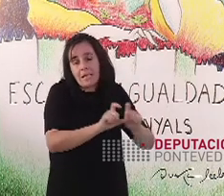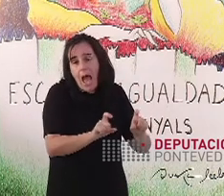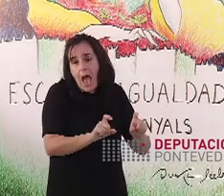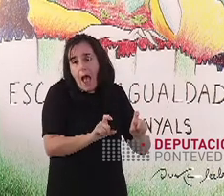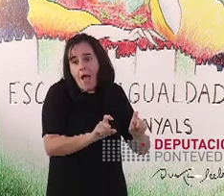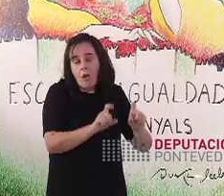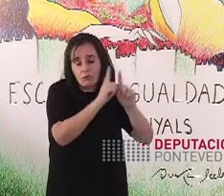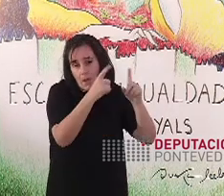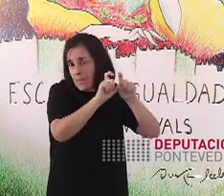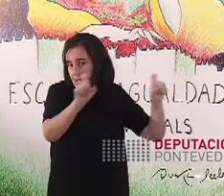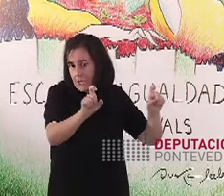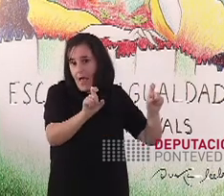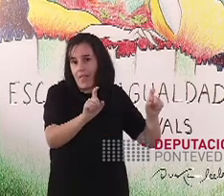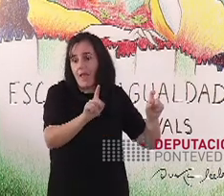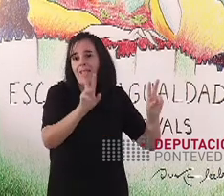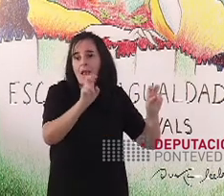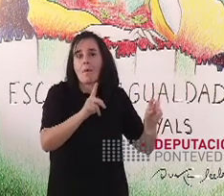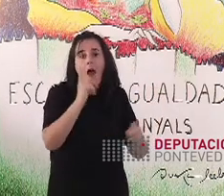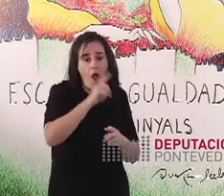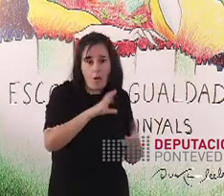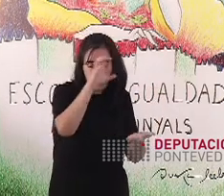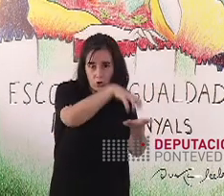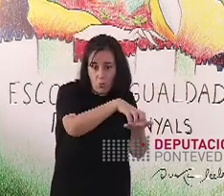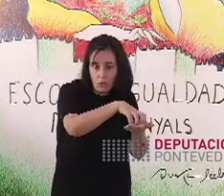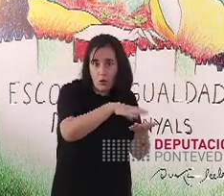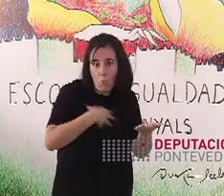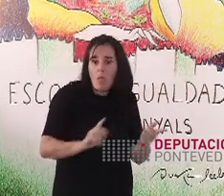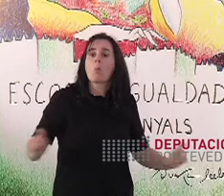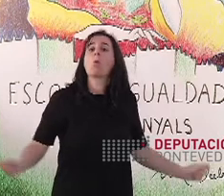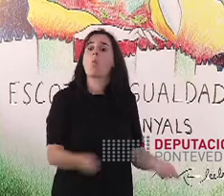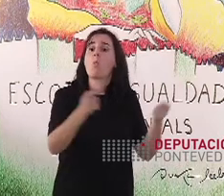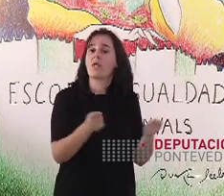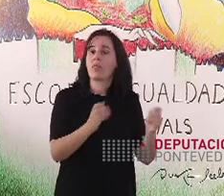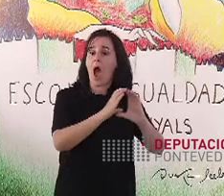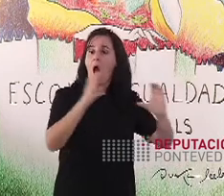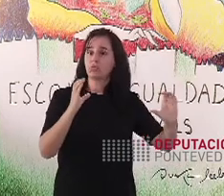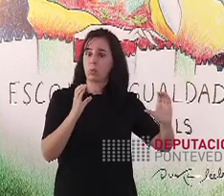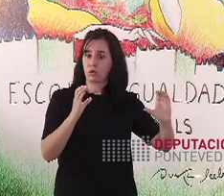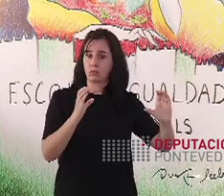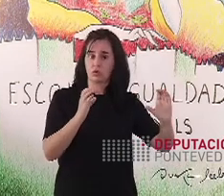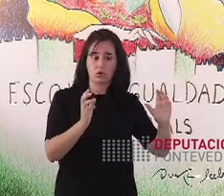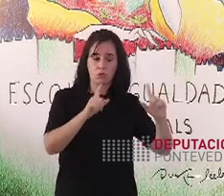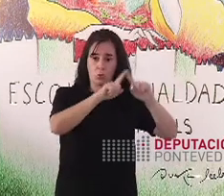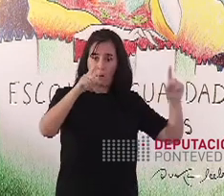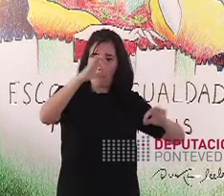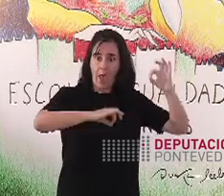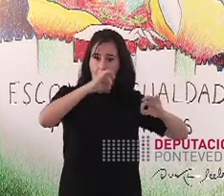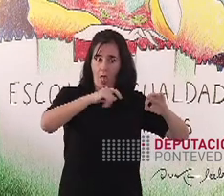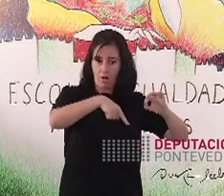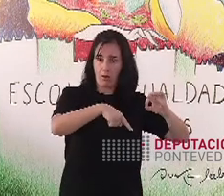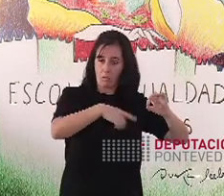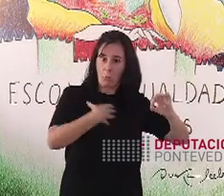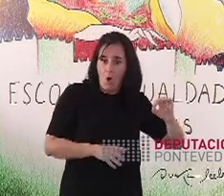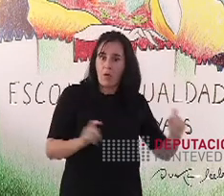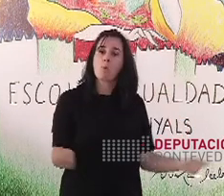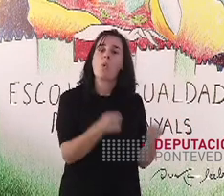permitiu financiar a súa publicidade nas marquesinas dos autobuses, que resulta que era unha concesión municipal. É